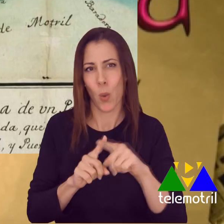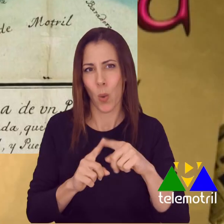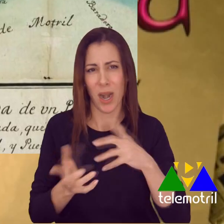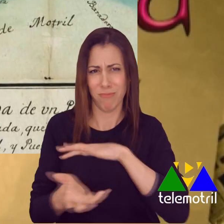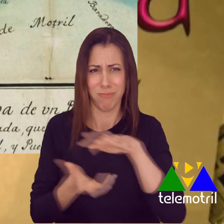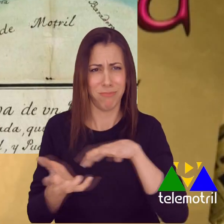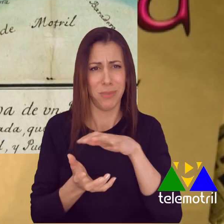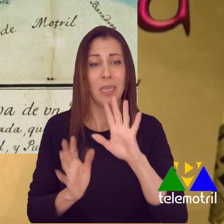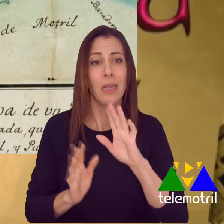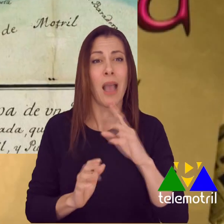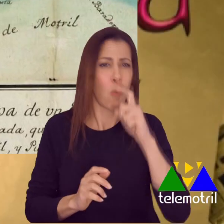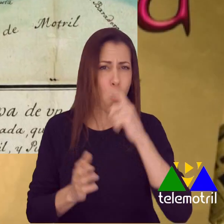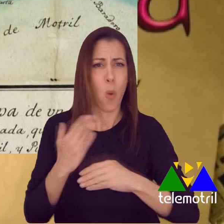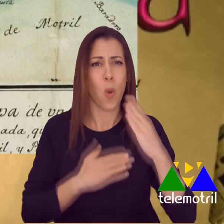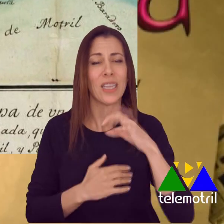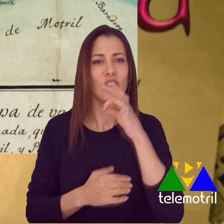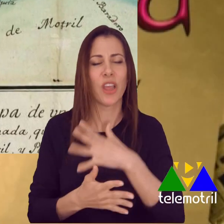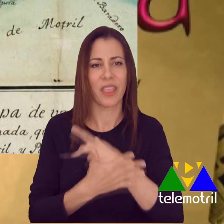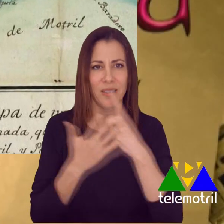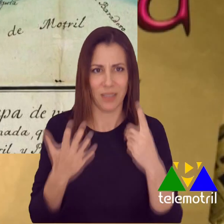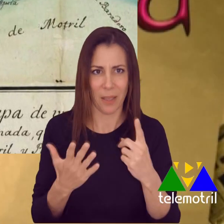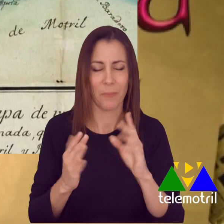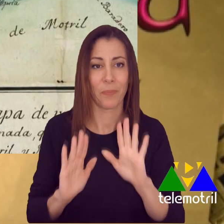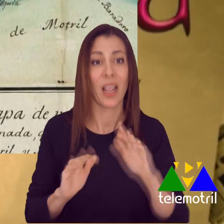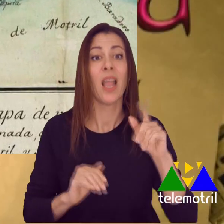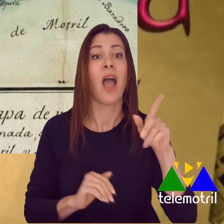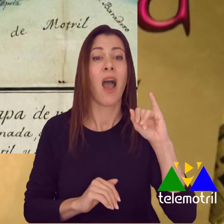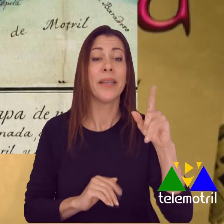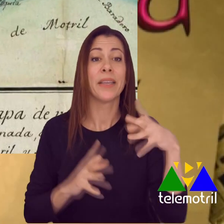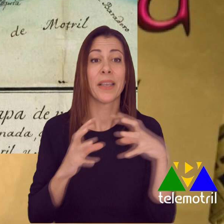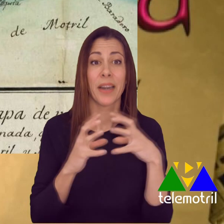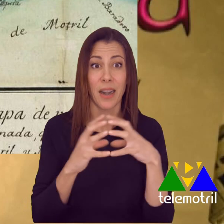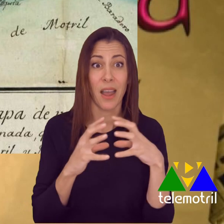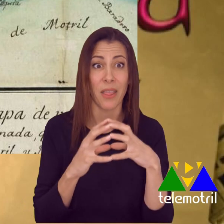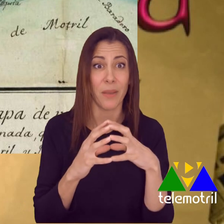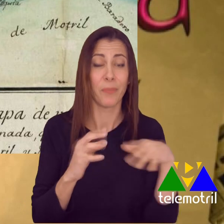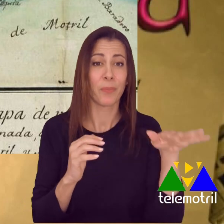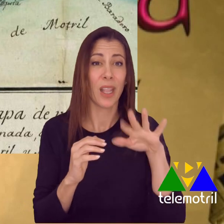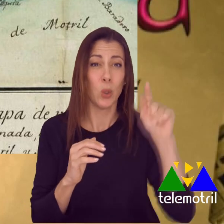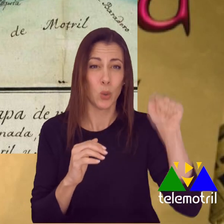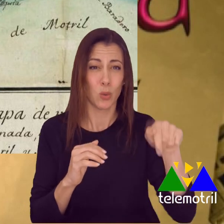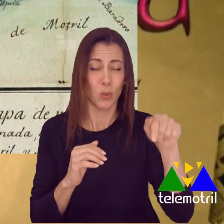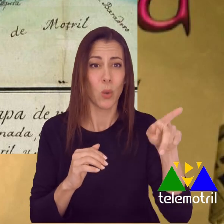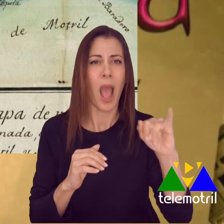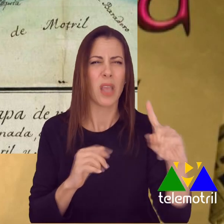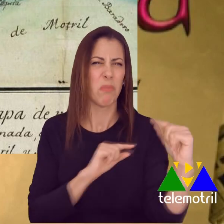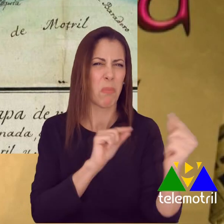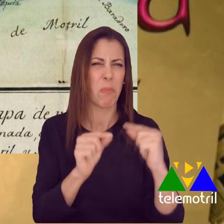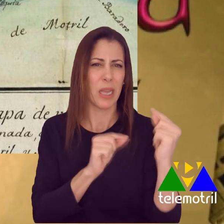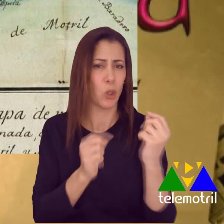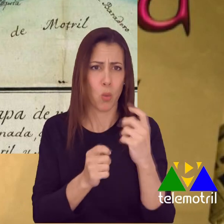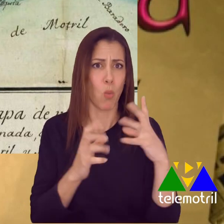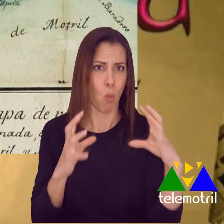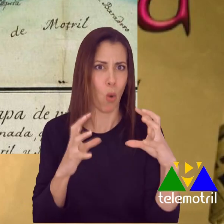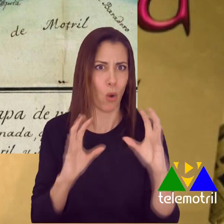el siglo XVI. Existe en Granada, en el archivo de la Chancillería, un pleito muy